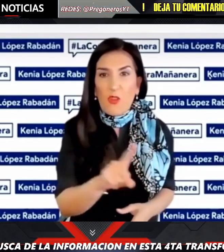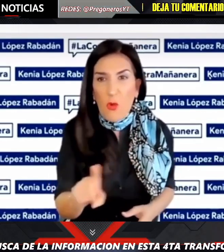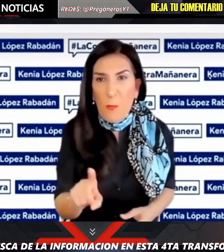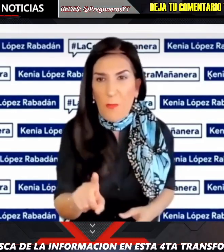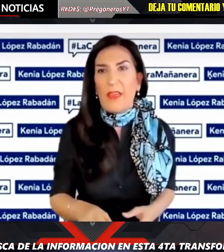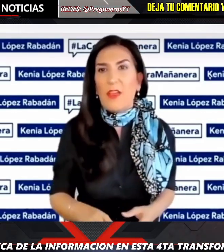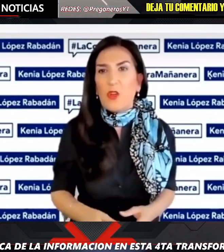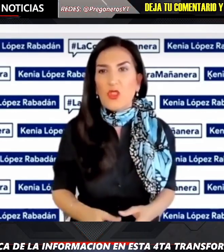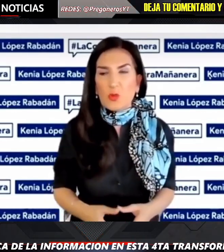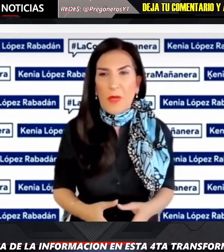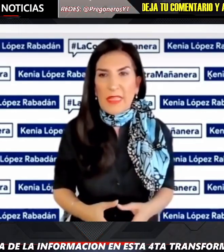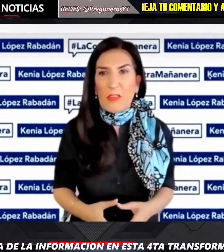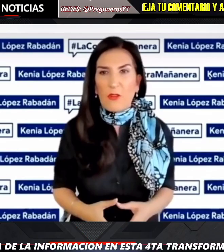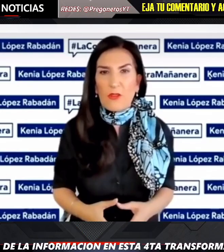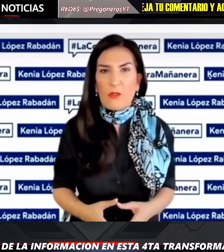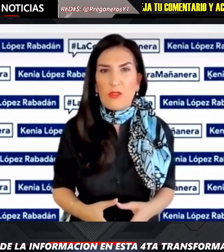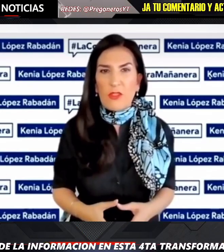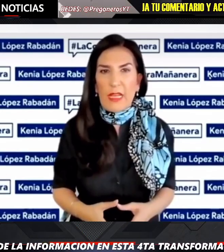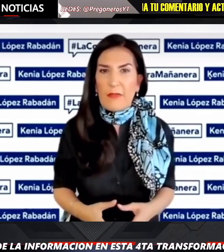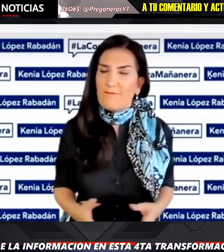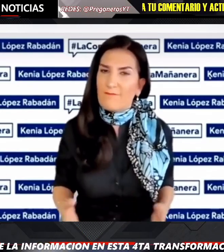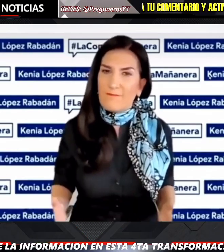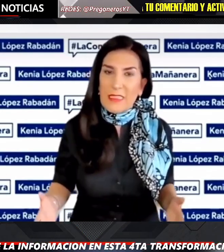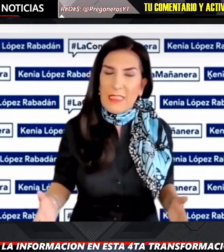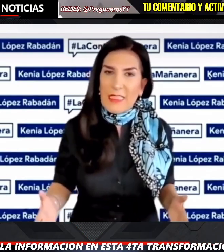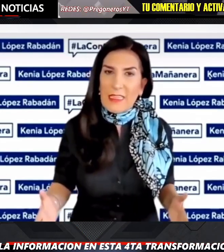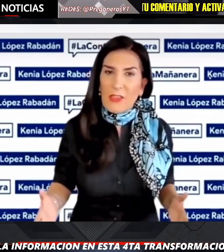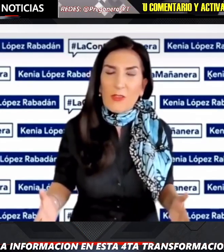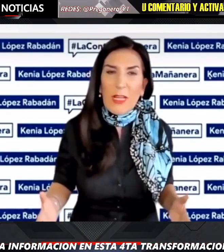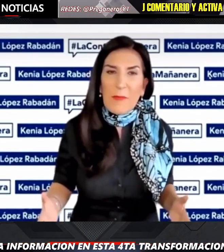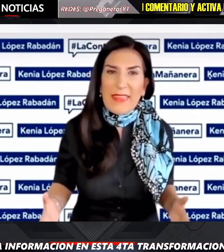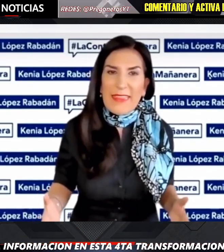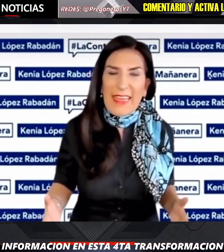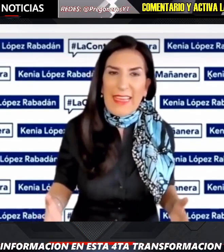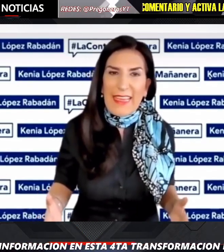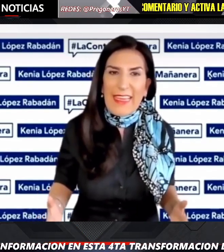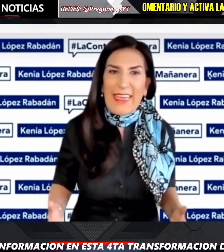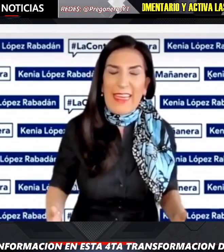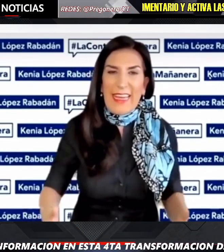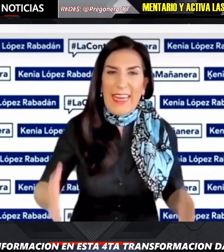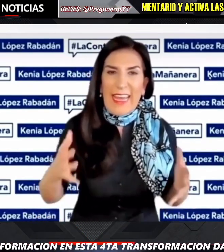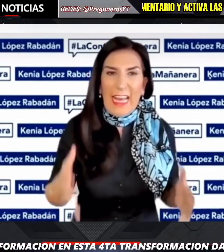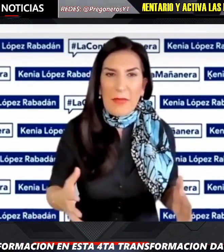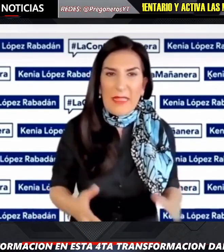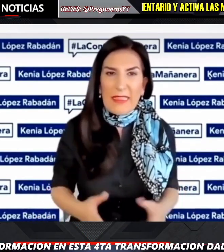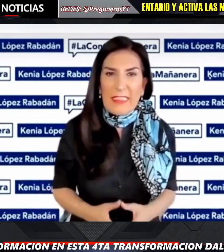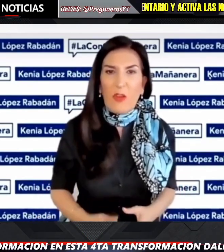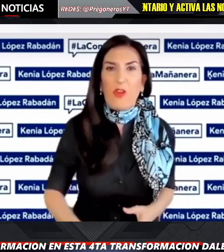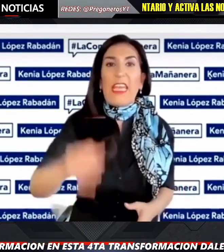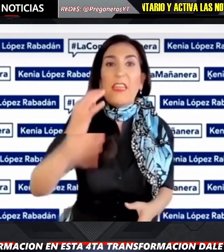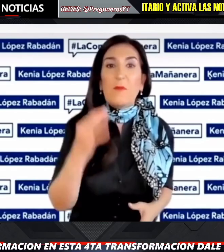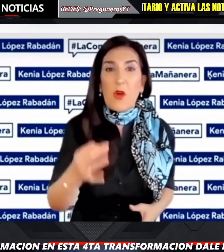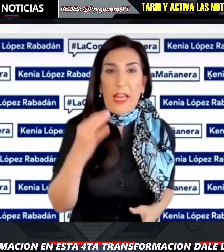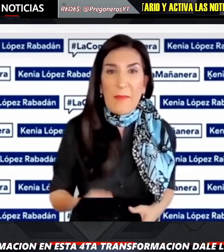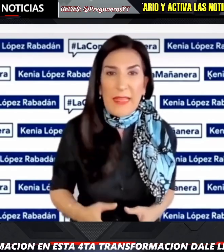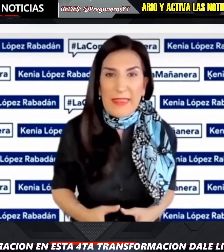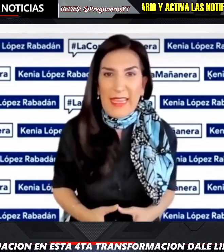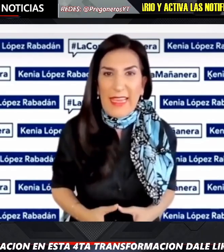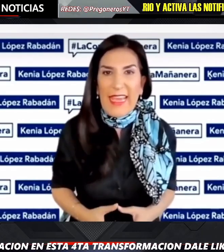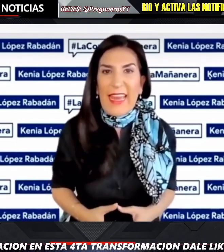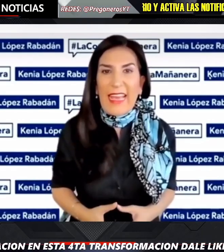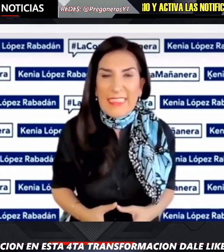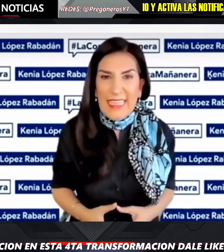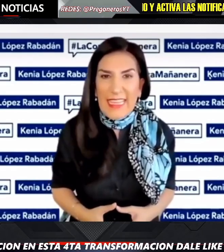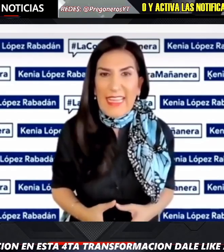no cumple con su mandato constitucional. No solamente ilegalmente, sino